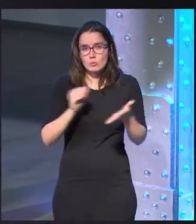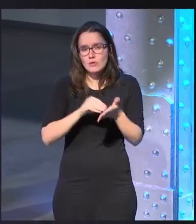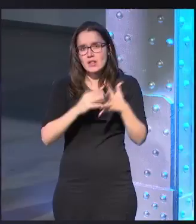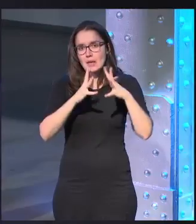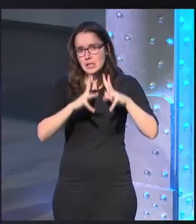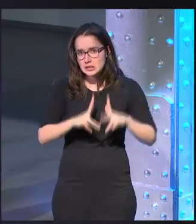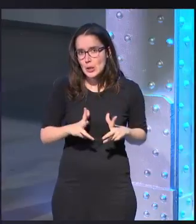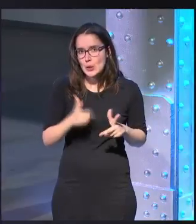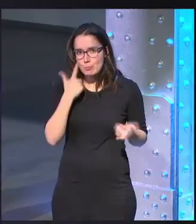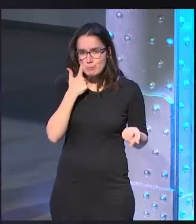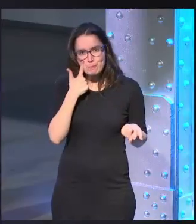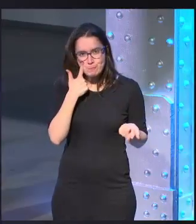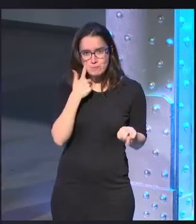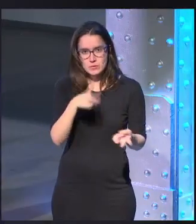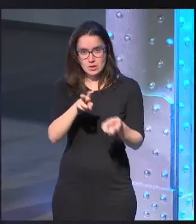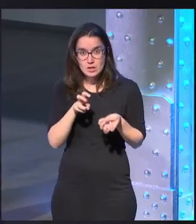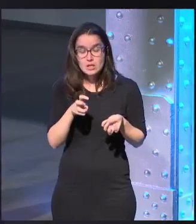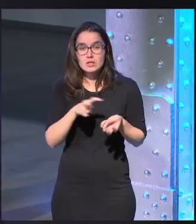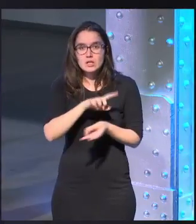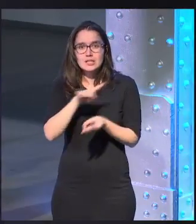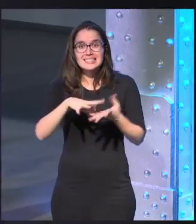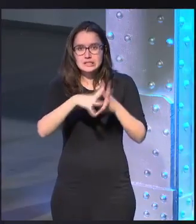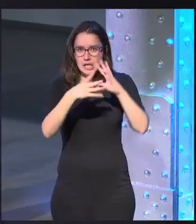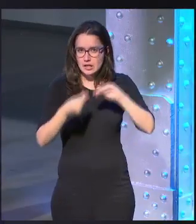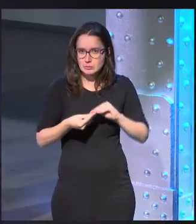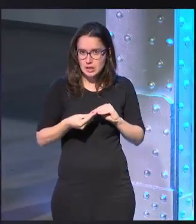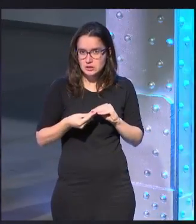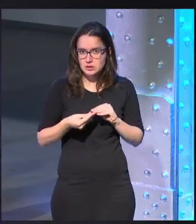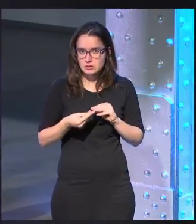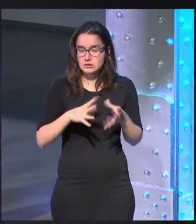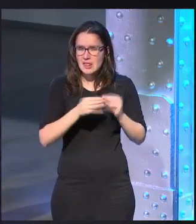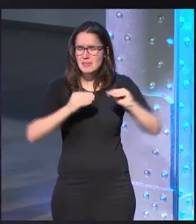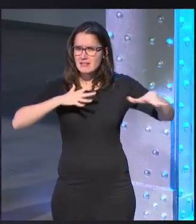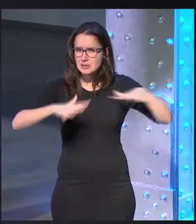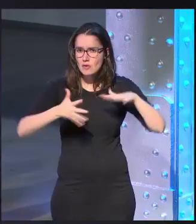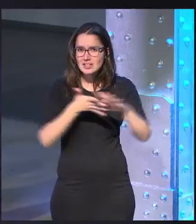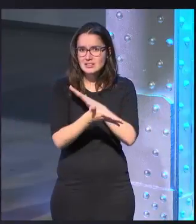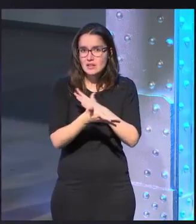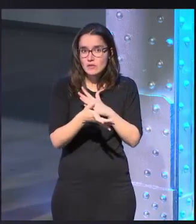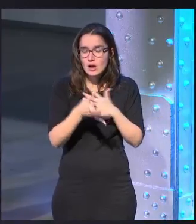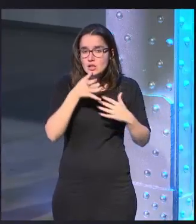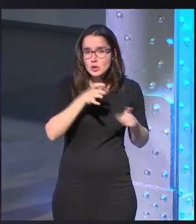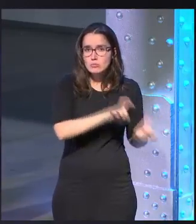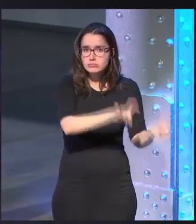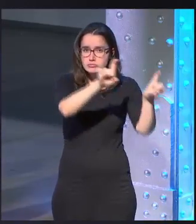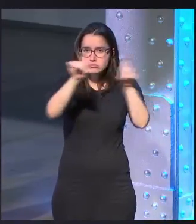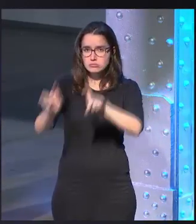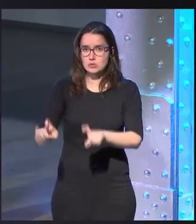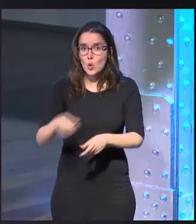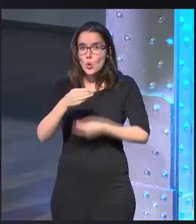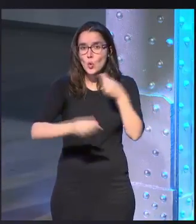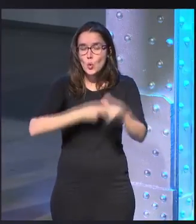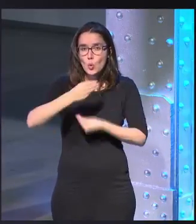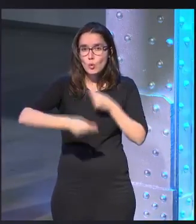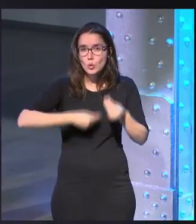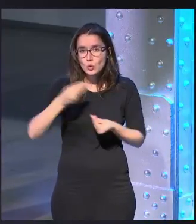administración para fiscalizar. Se adaptan y se mueven, es decir, esto de que pivotan, de que tal,